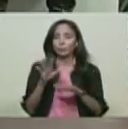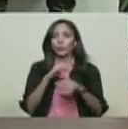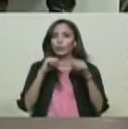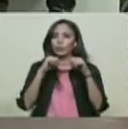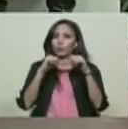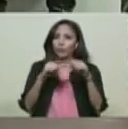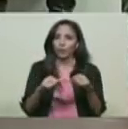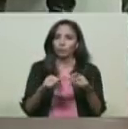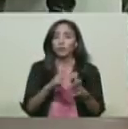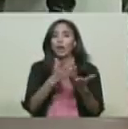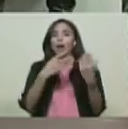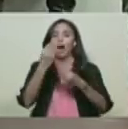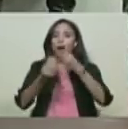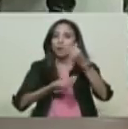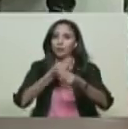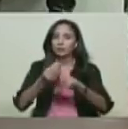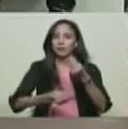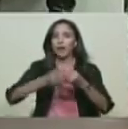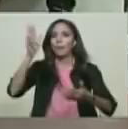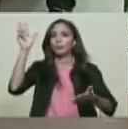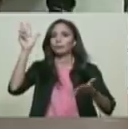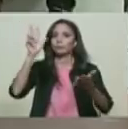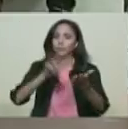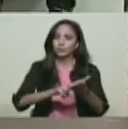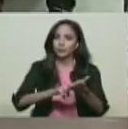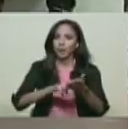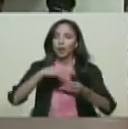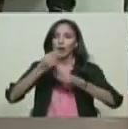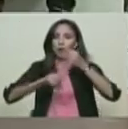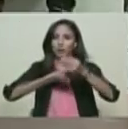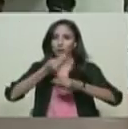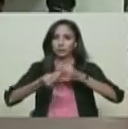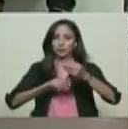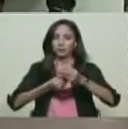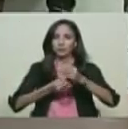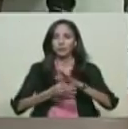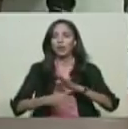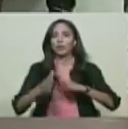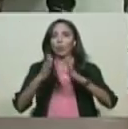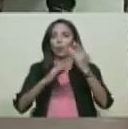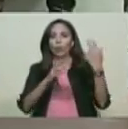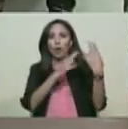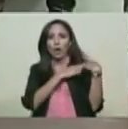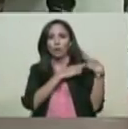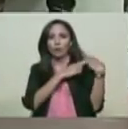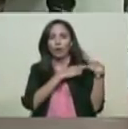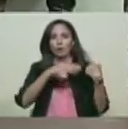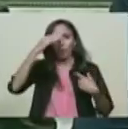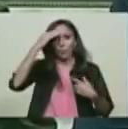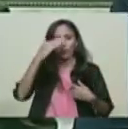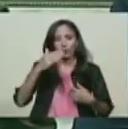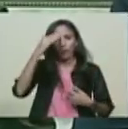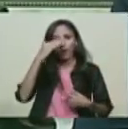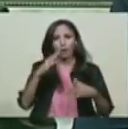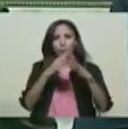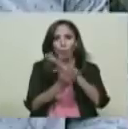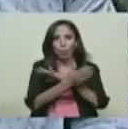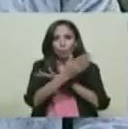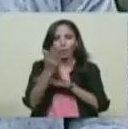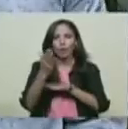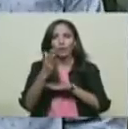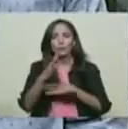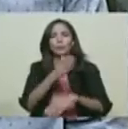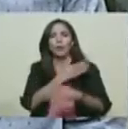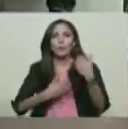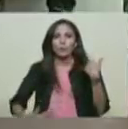firmeza. Procédase, comandante estratégico operacional de la Fuerza Armada Nacional Bolivariana, ministro de la Defensa, vicepresidente de